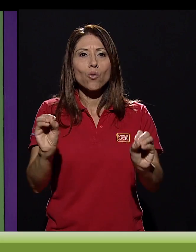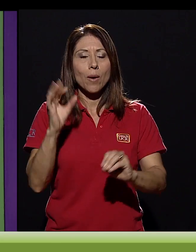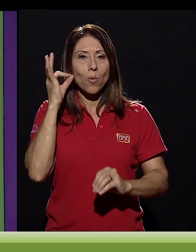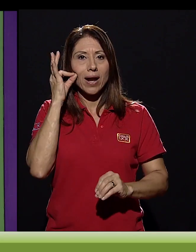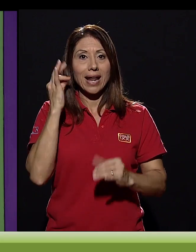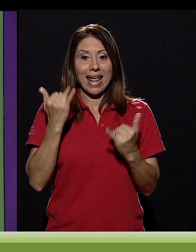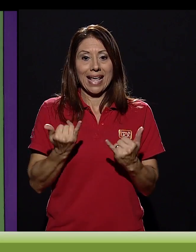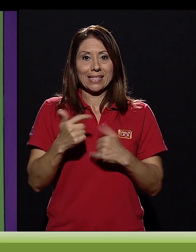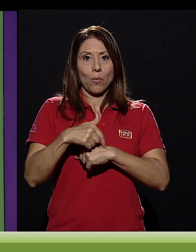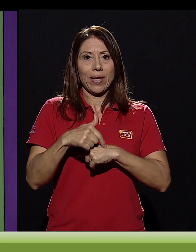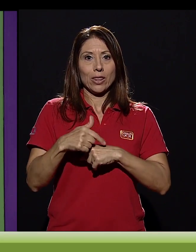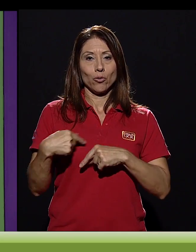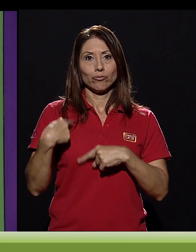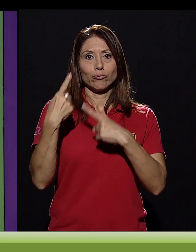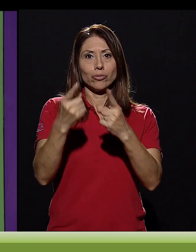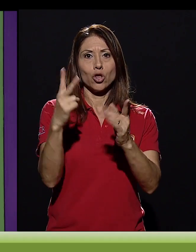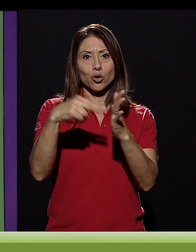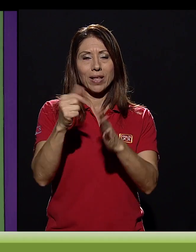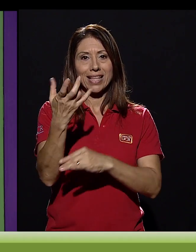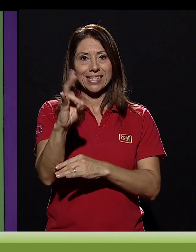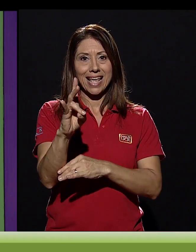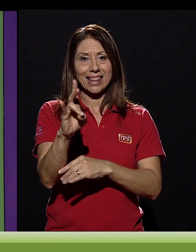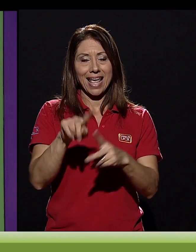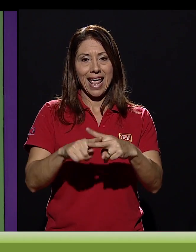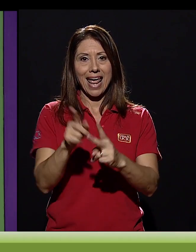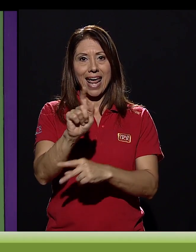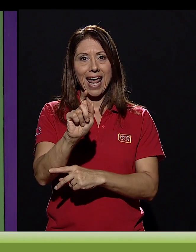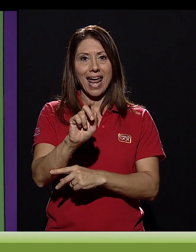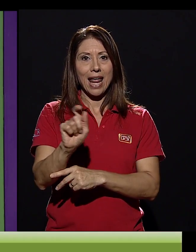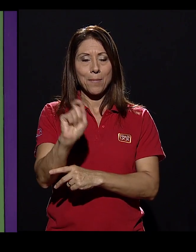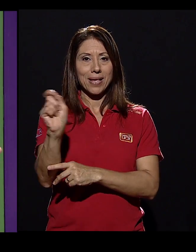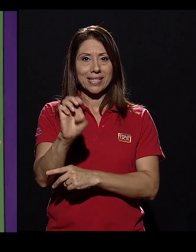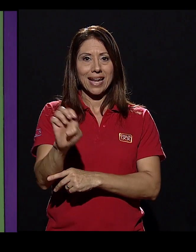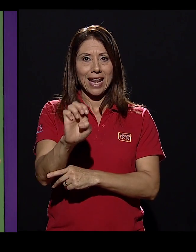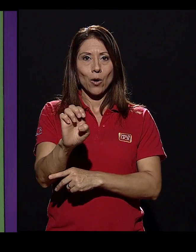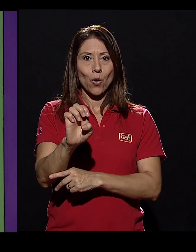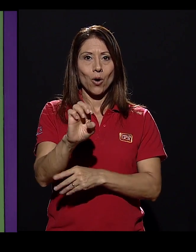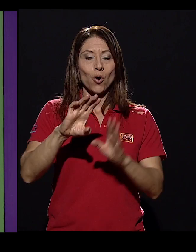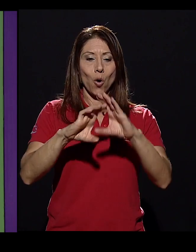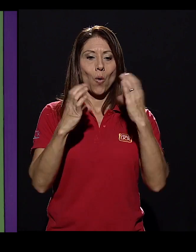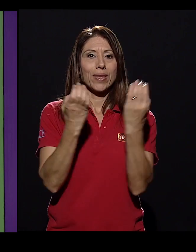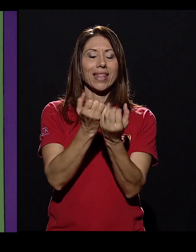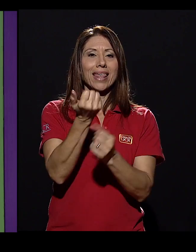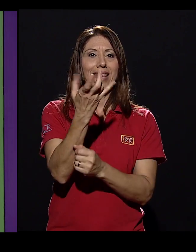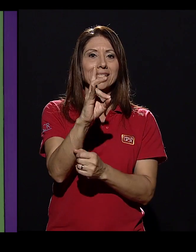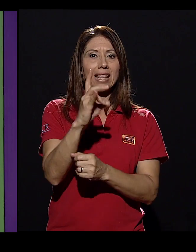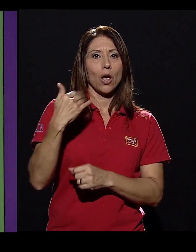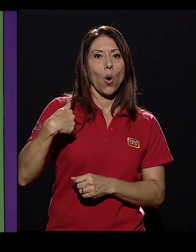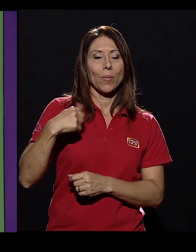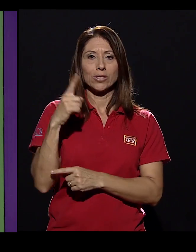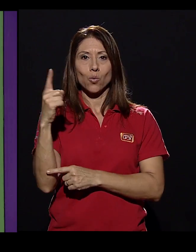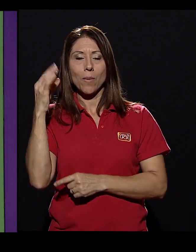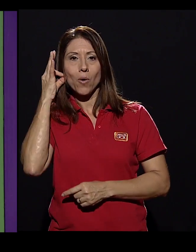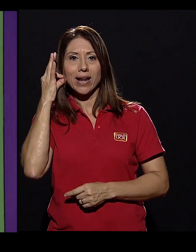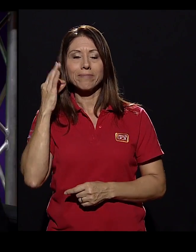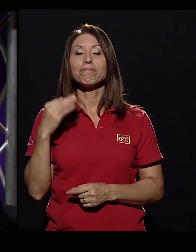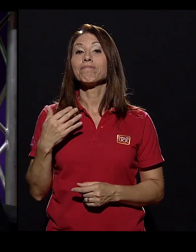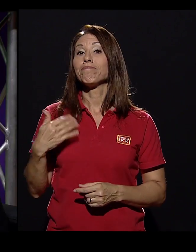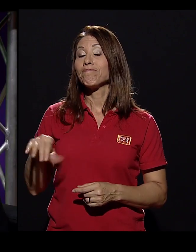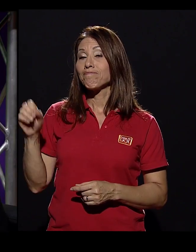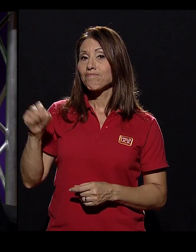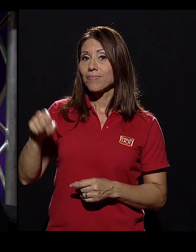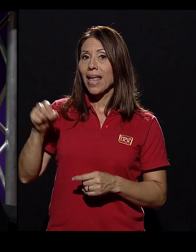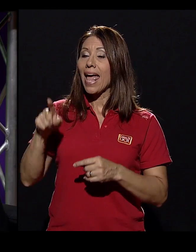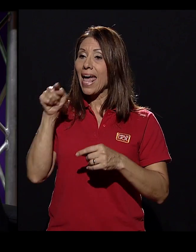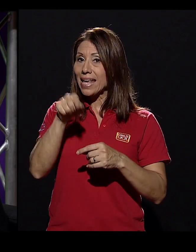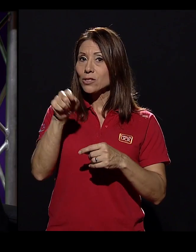en este momento, a partir de enero, digamos, del 2017, el comité queda conformado por 17 hombres y una mujer. Claro. ¿Verdad? Estos son parte de los